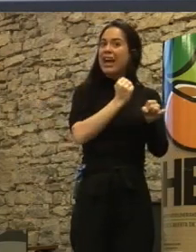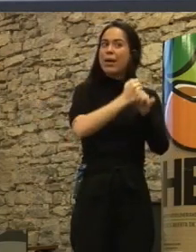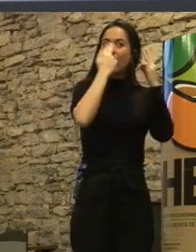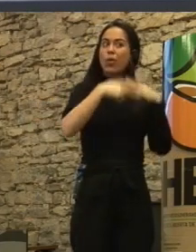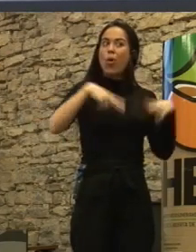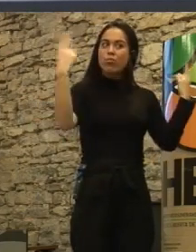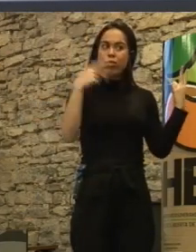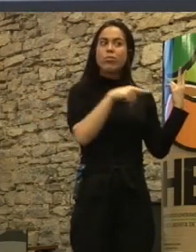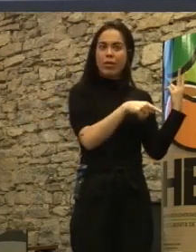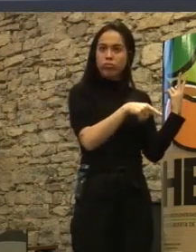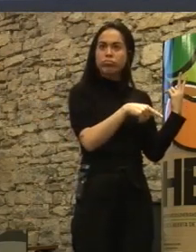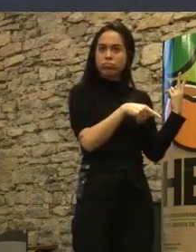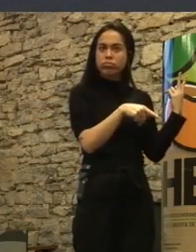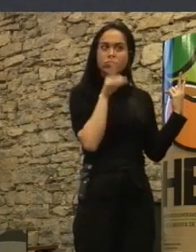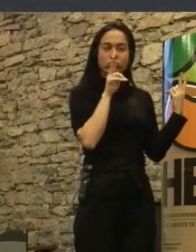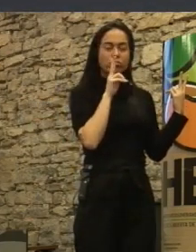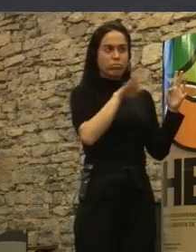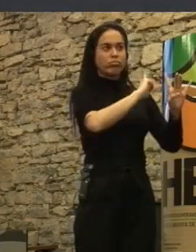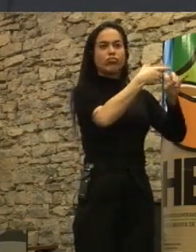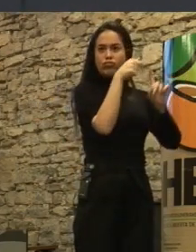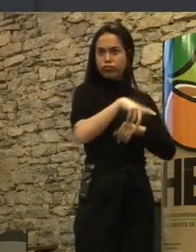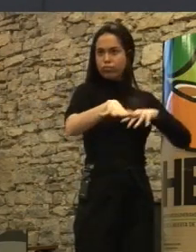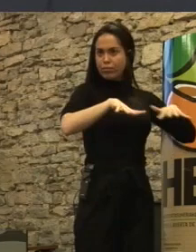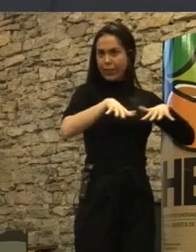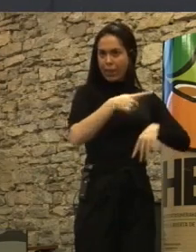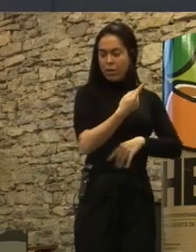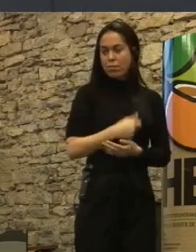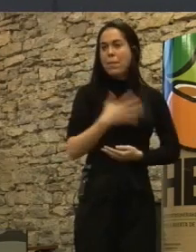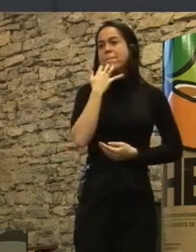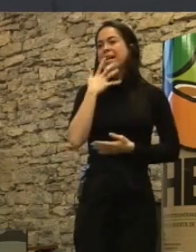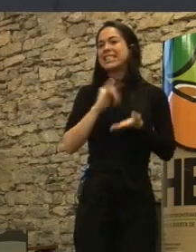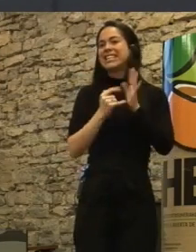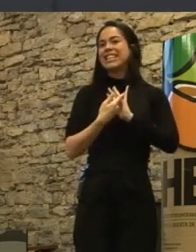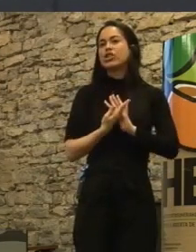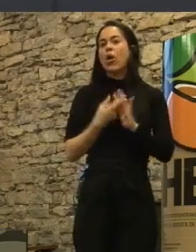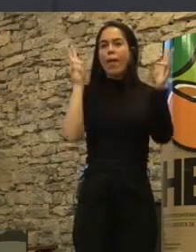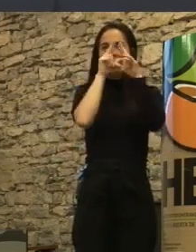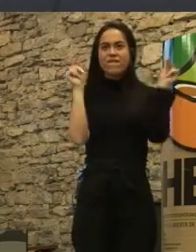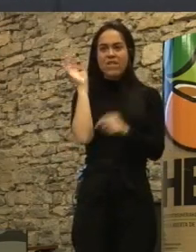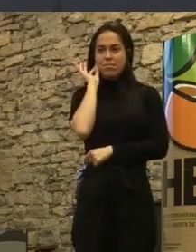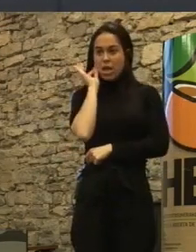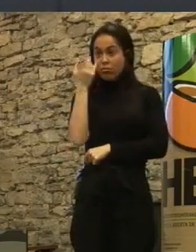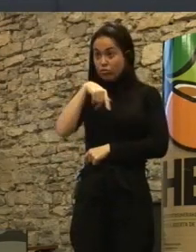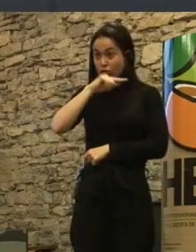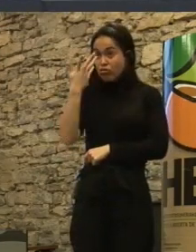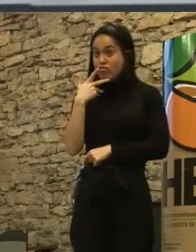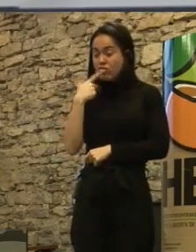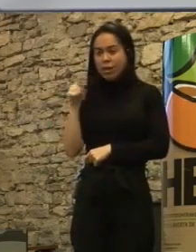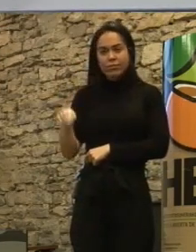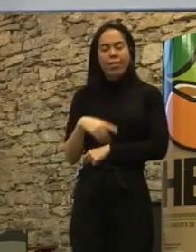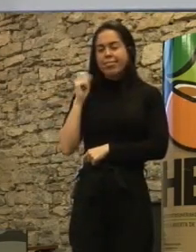nuestros grandes puntos de, por ejemplo, hay un sistema de gestión de las enfermeras, no sé si conocéis ese caso, es